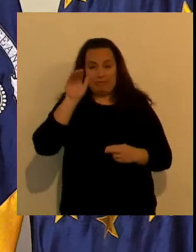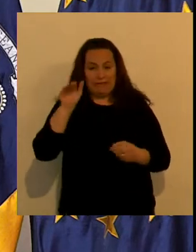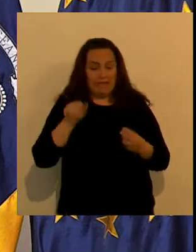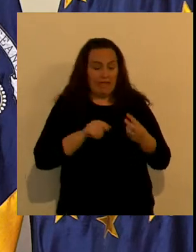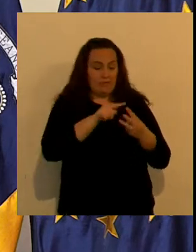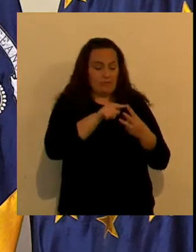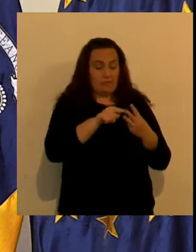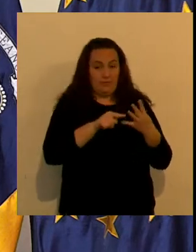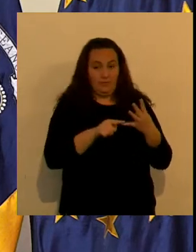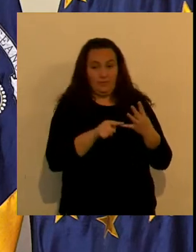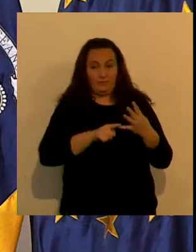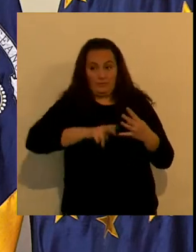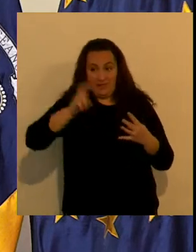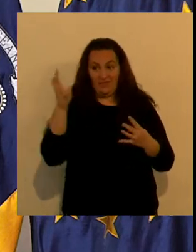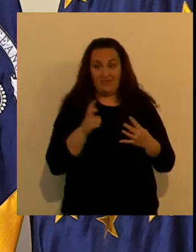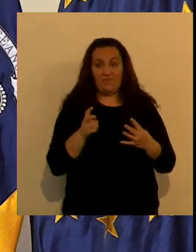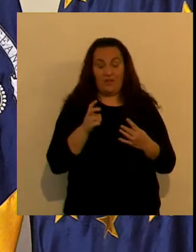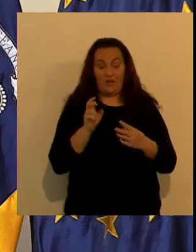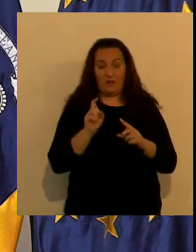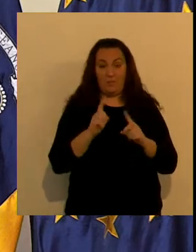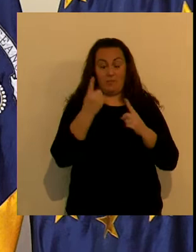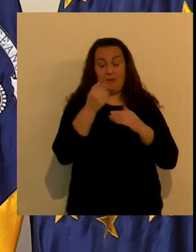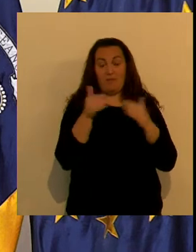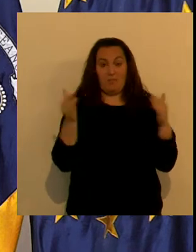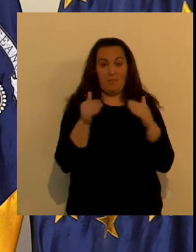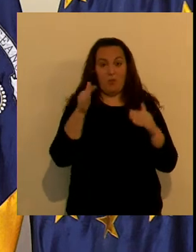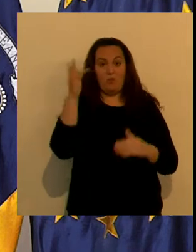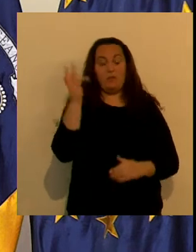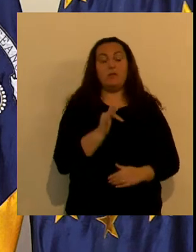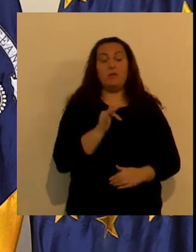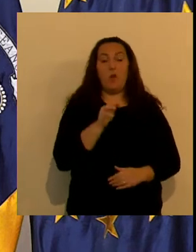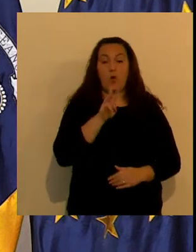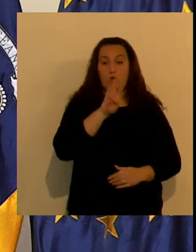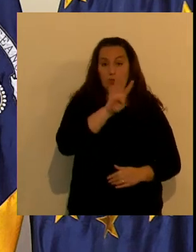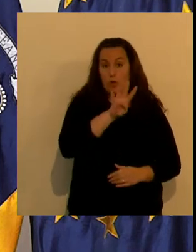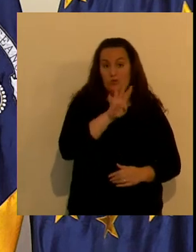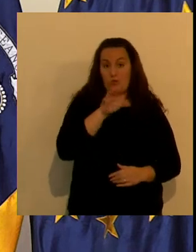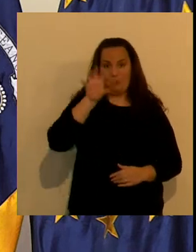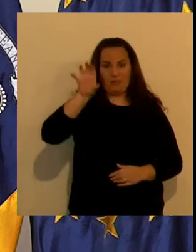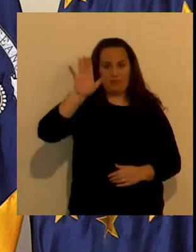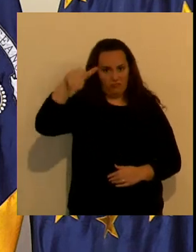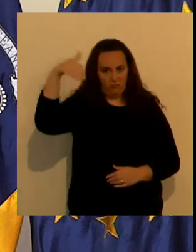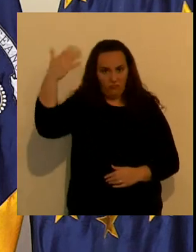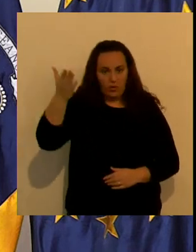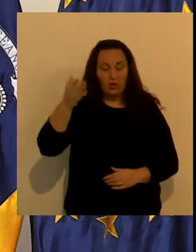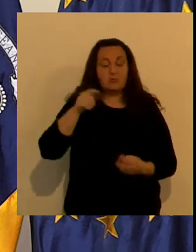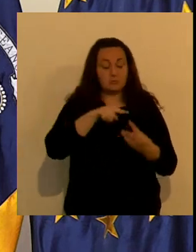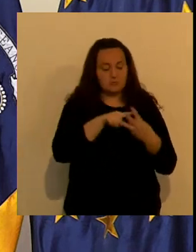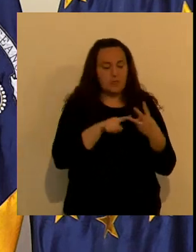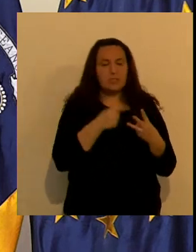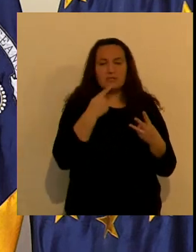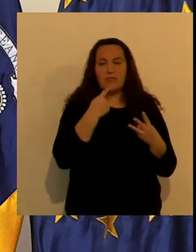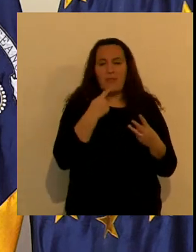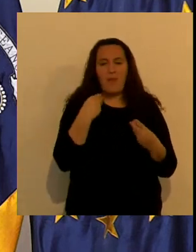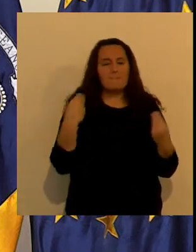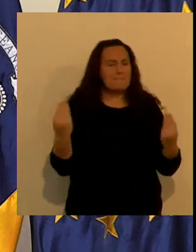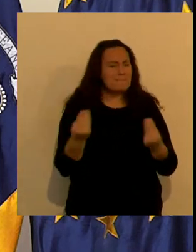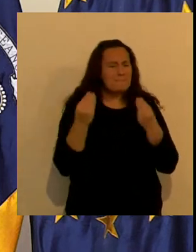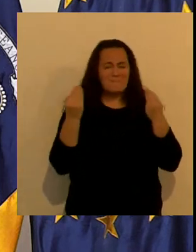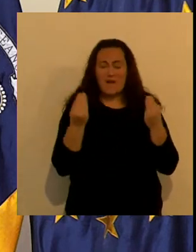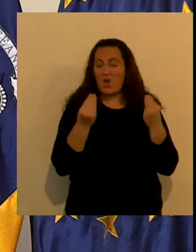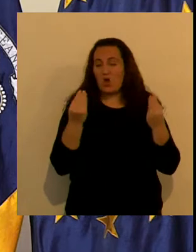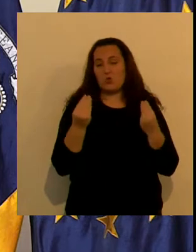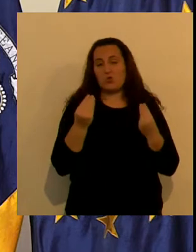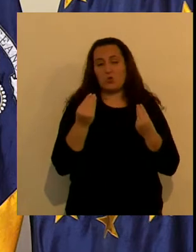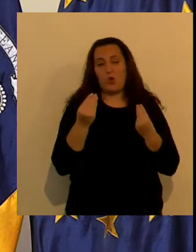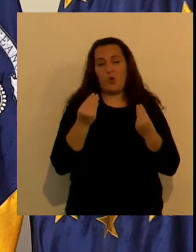que vinieron al estreno de esa película en Starmus 4 en Noruega, los tres dijeron que es la mejor película de